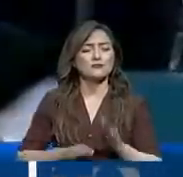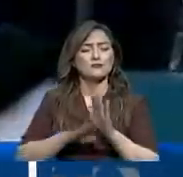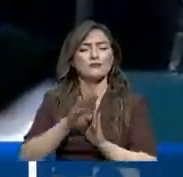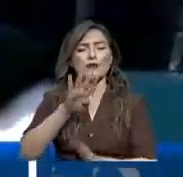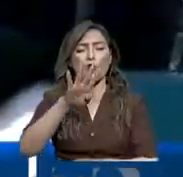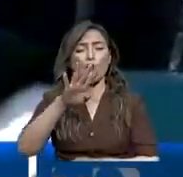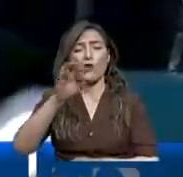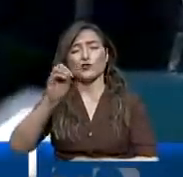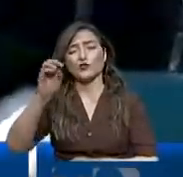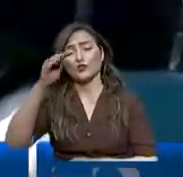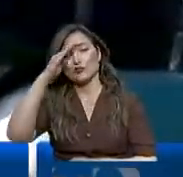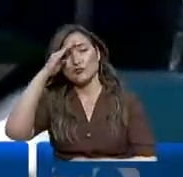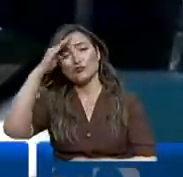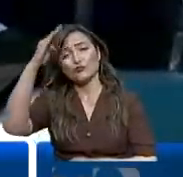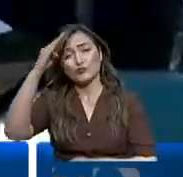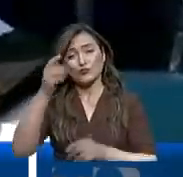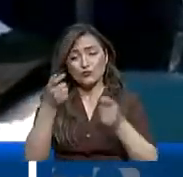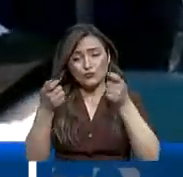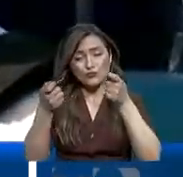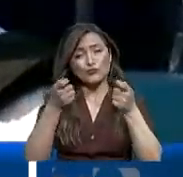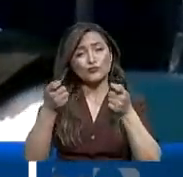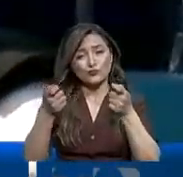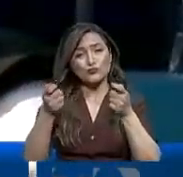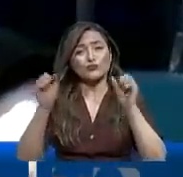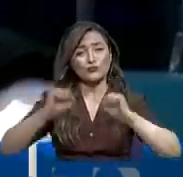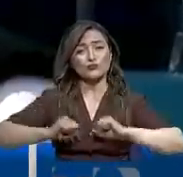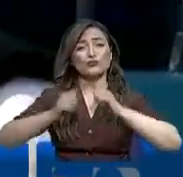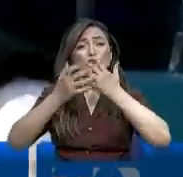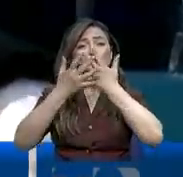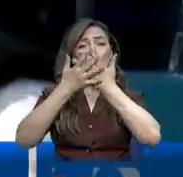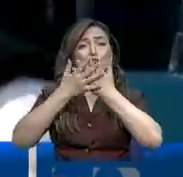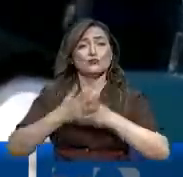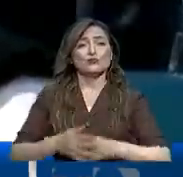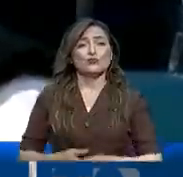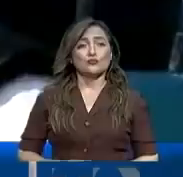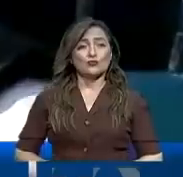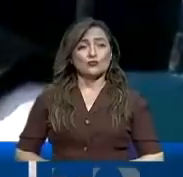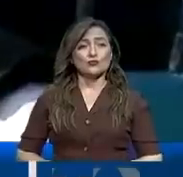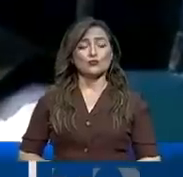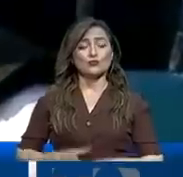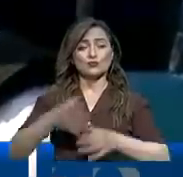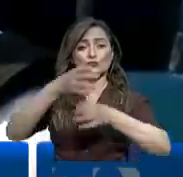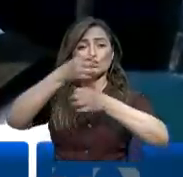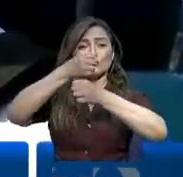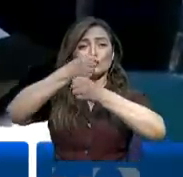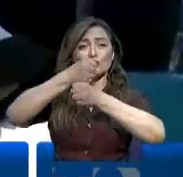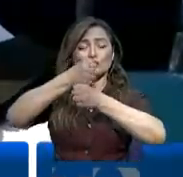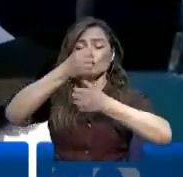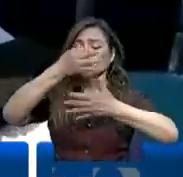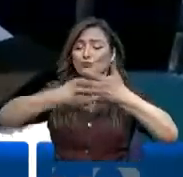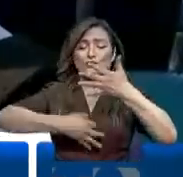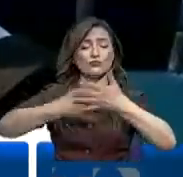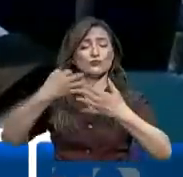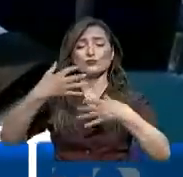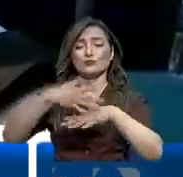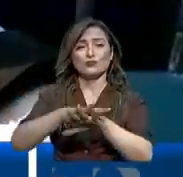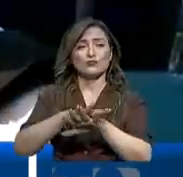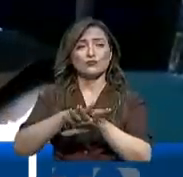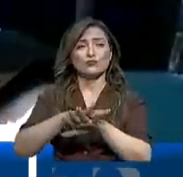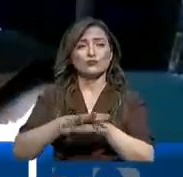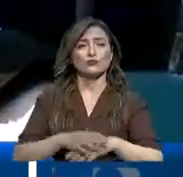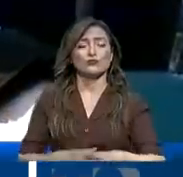400 efectivos retomar el control y la seguridad total e integral